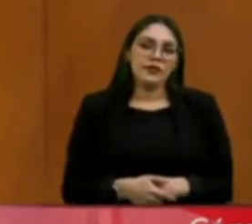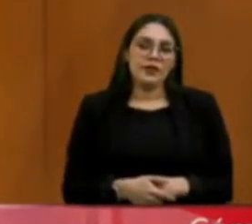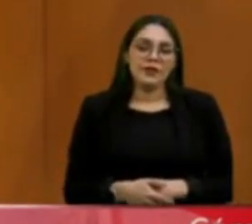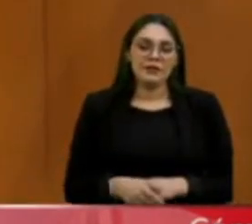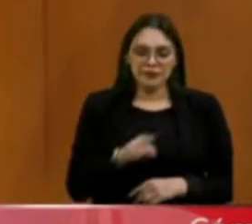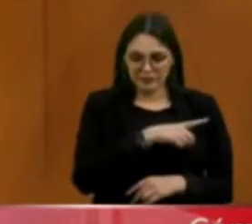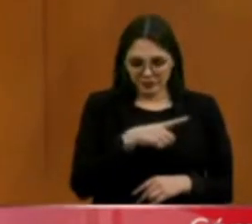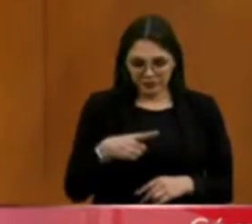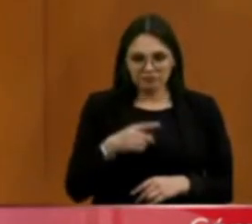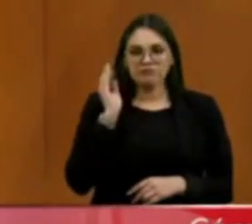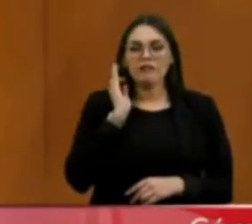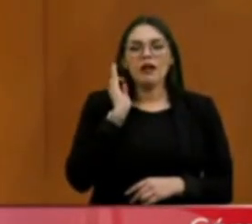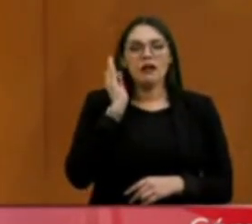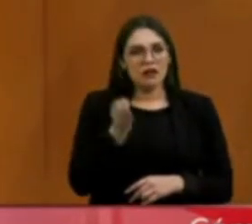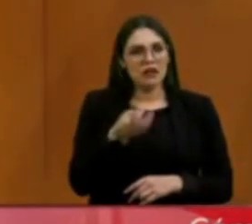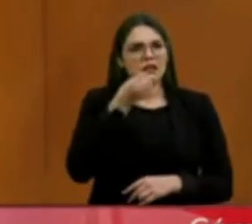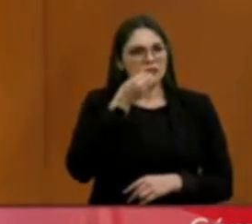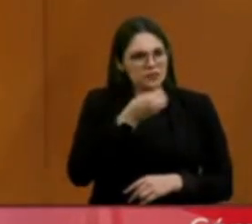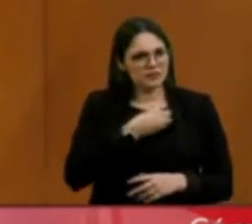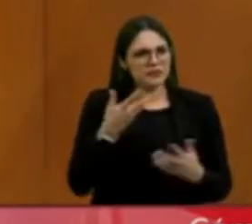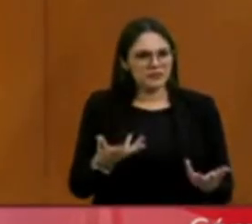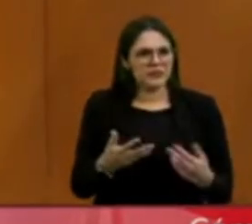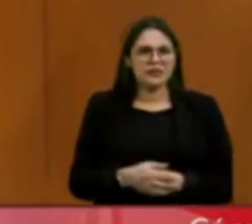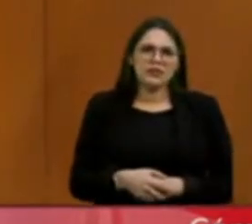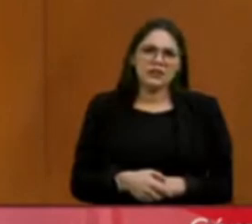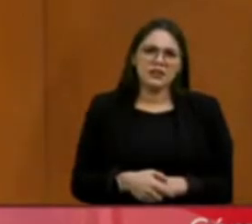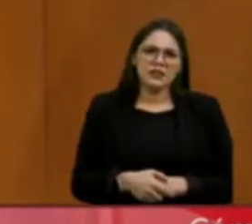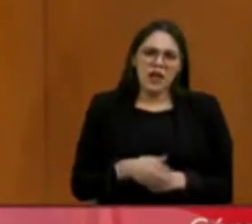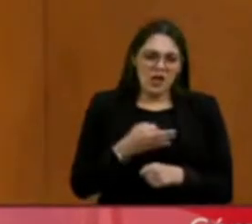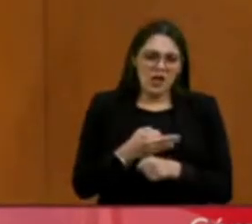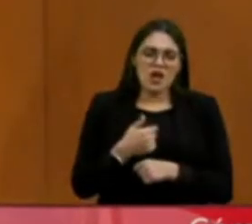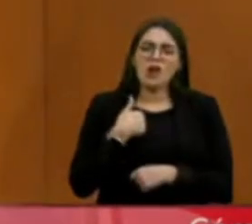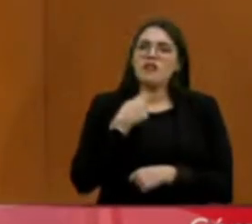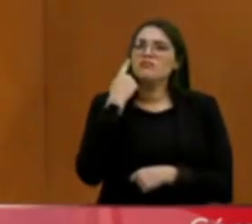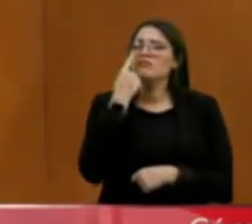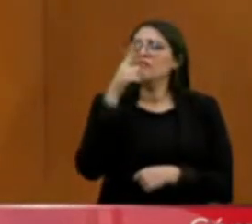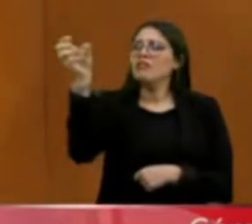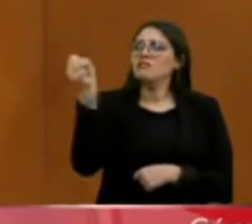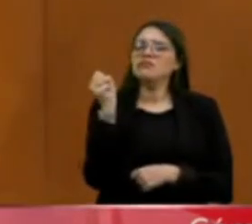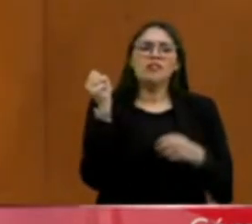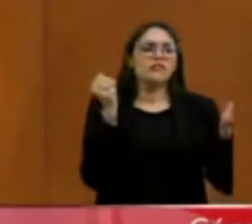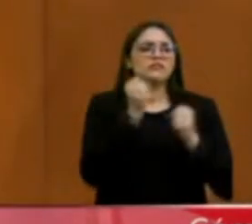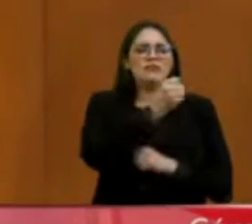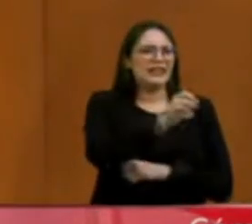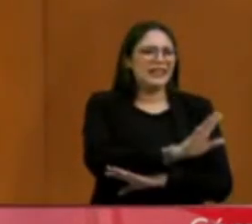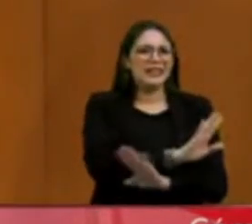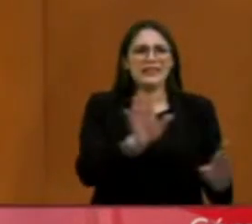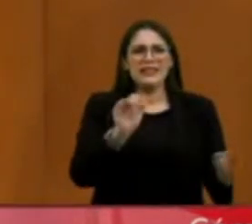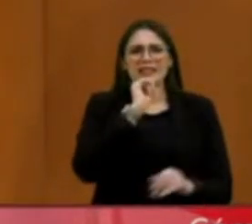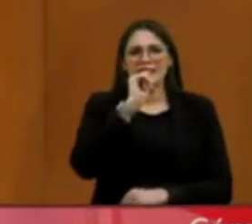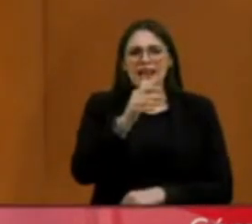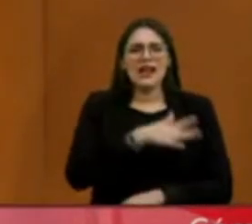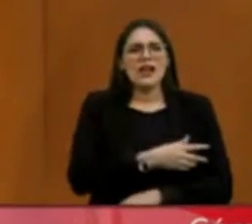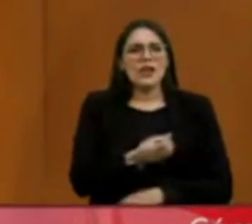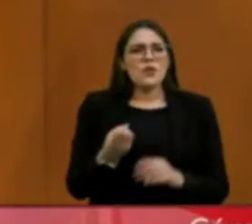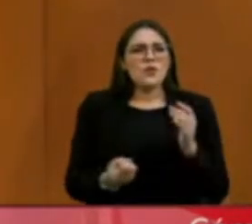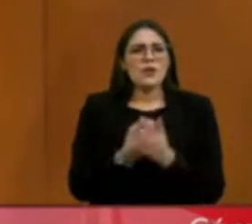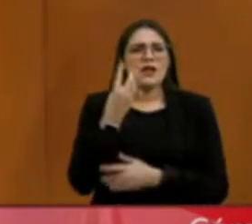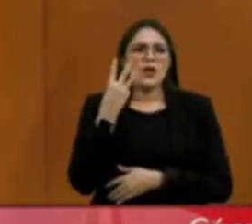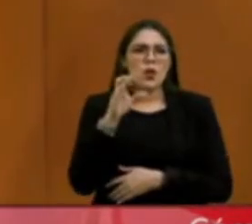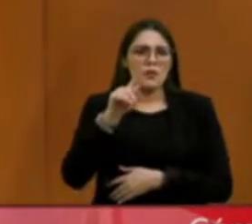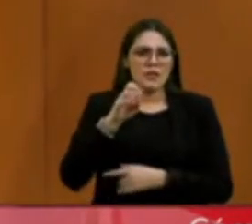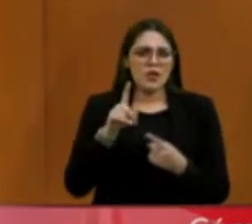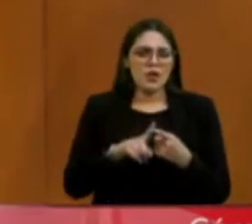aceptarlo. Y ahora, aquí nadie va a poner a nadie. Va a haber 3 comités del Poder Ejecutivo, del